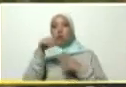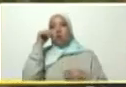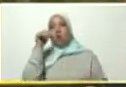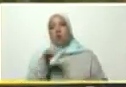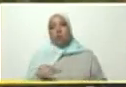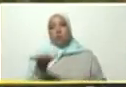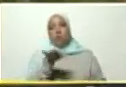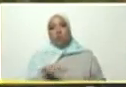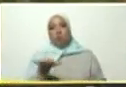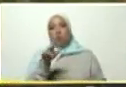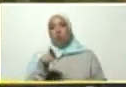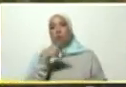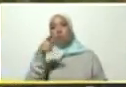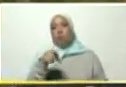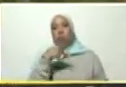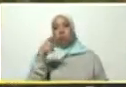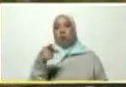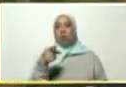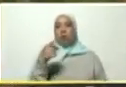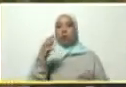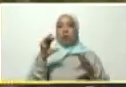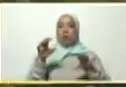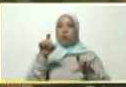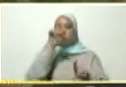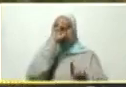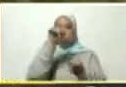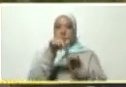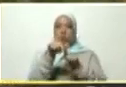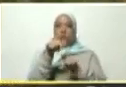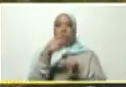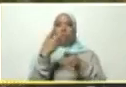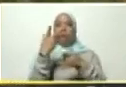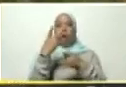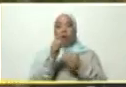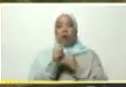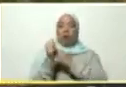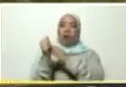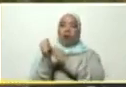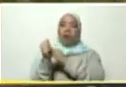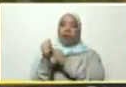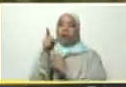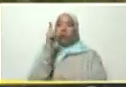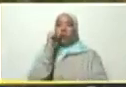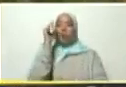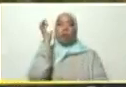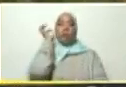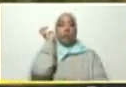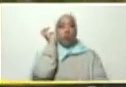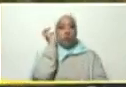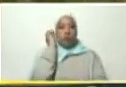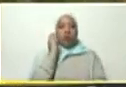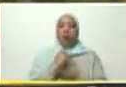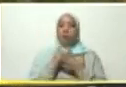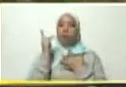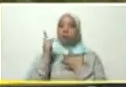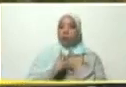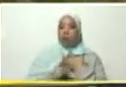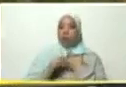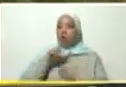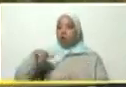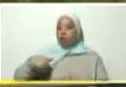conformación del equipo político y tenemos con un gran banco de líderes de liderazgo de mujeres y de hombres propuestos desde la misma base